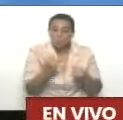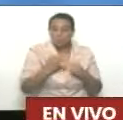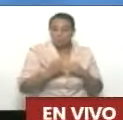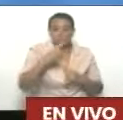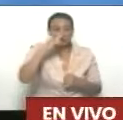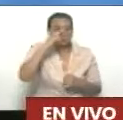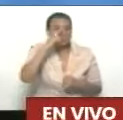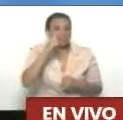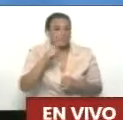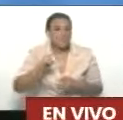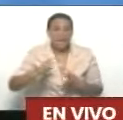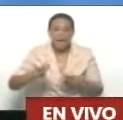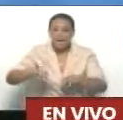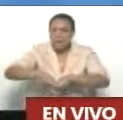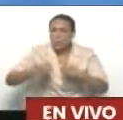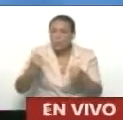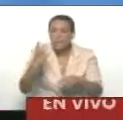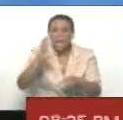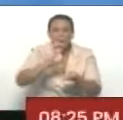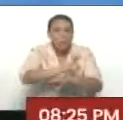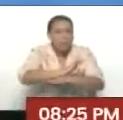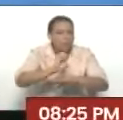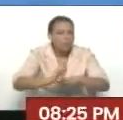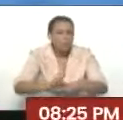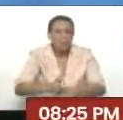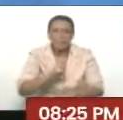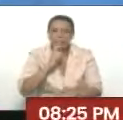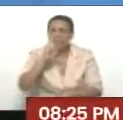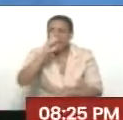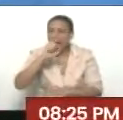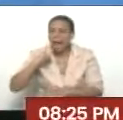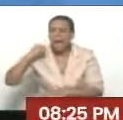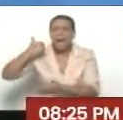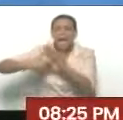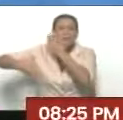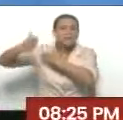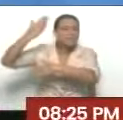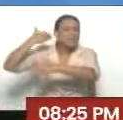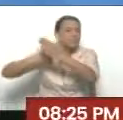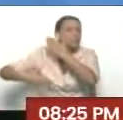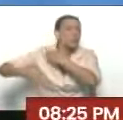de los que han saqueado y destruido Ecuador por largas décadas,